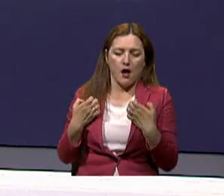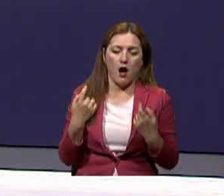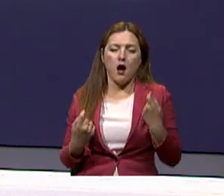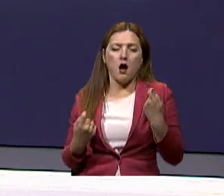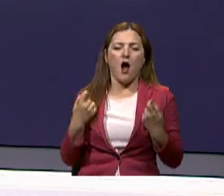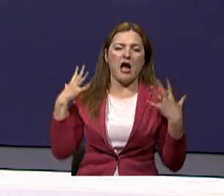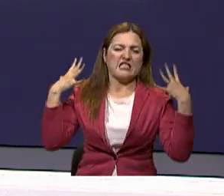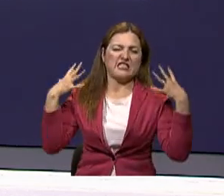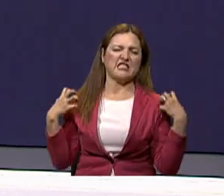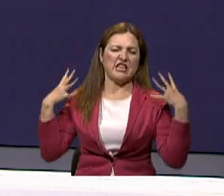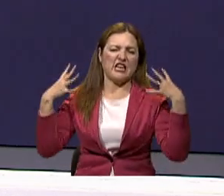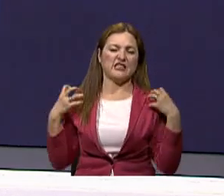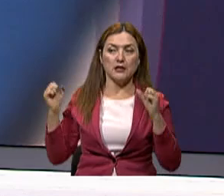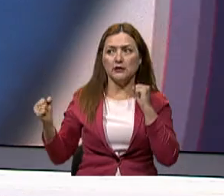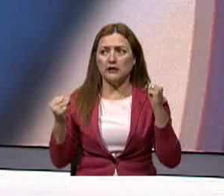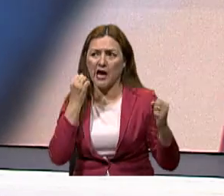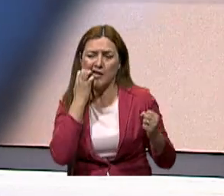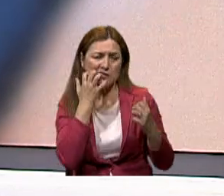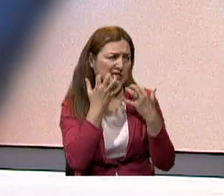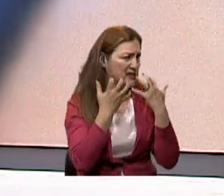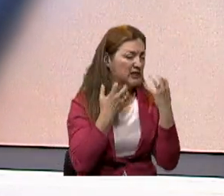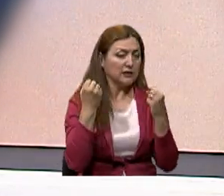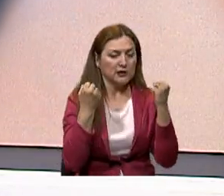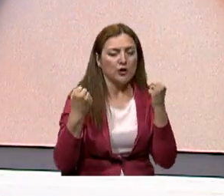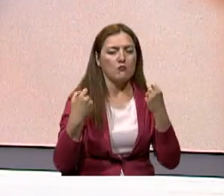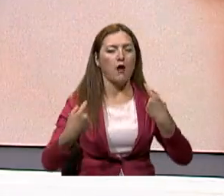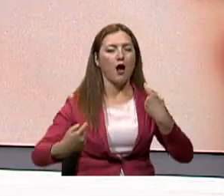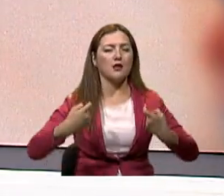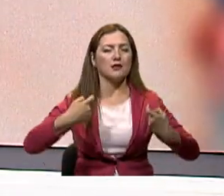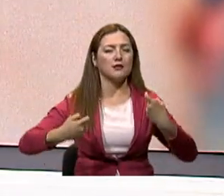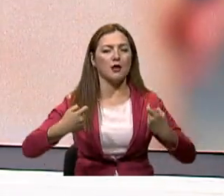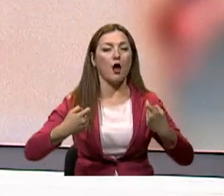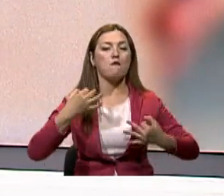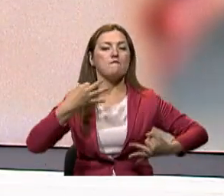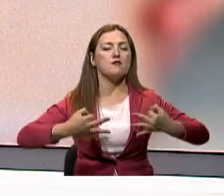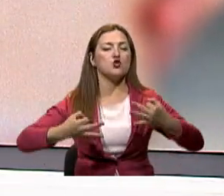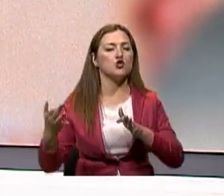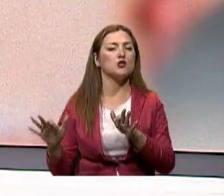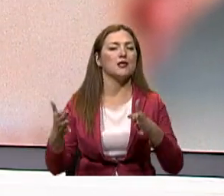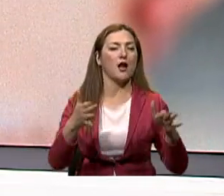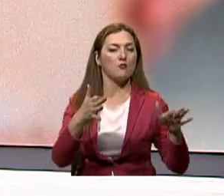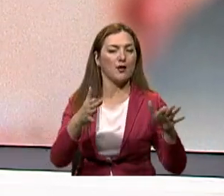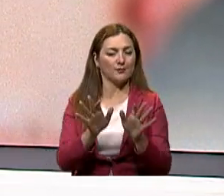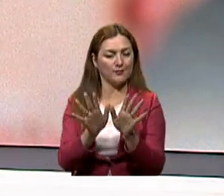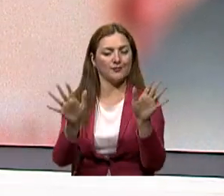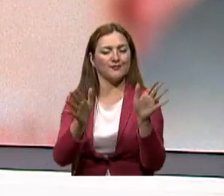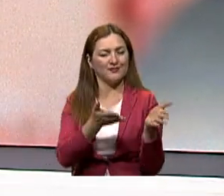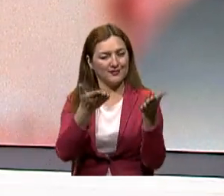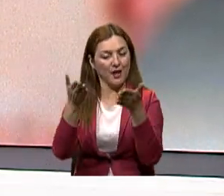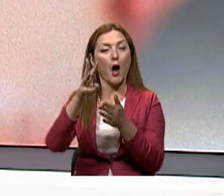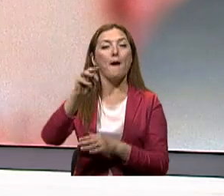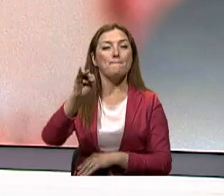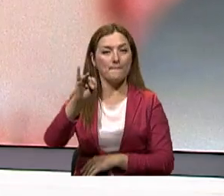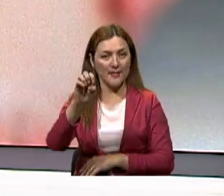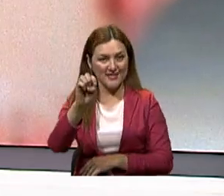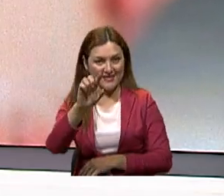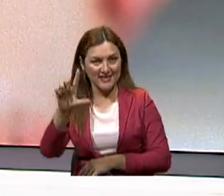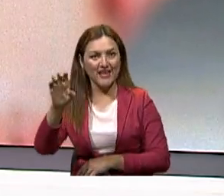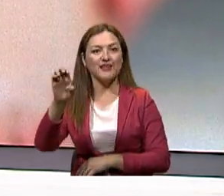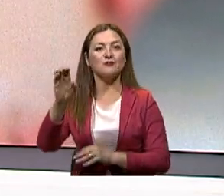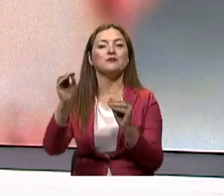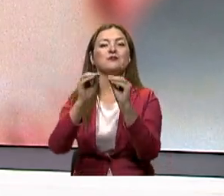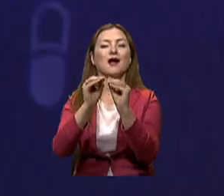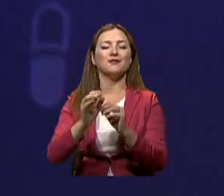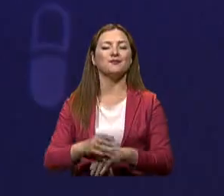la ansiedad, como la fisioterapia y mejorar, pues obviamente, su condición en general. Con esto damos paso a Michelle para que nos cuente qué